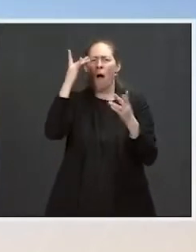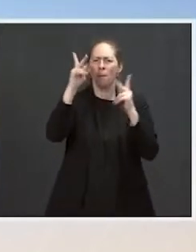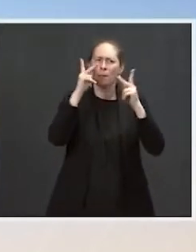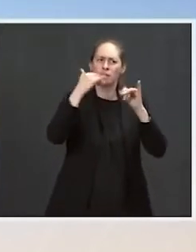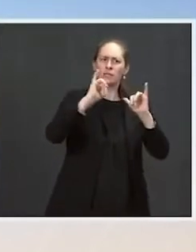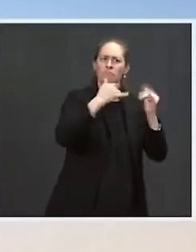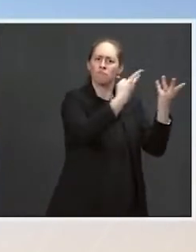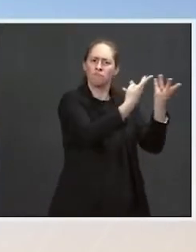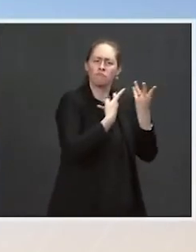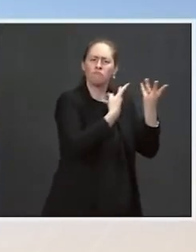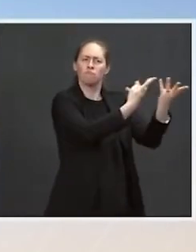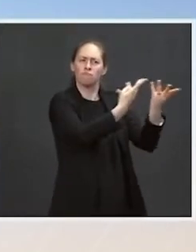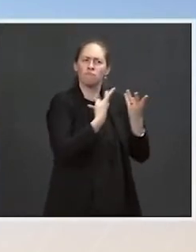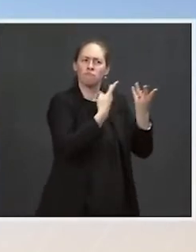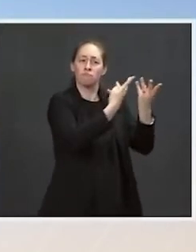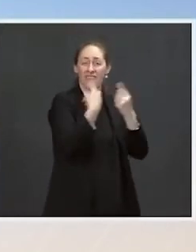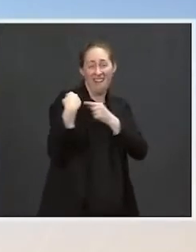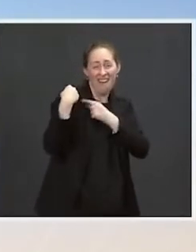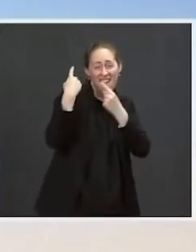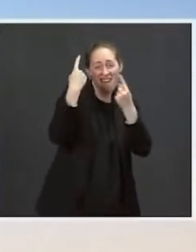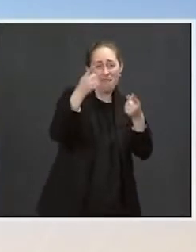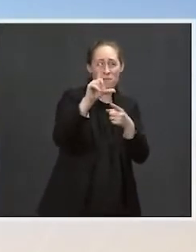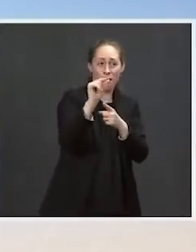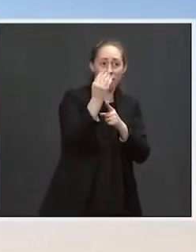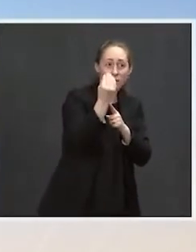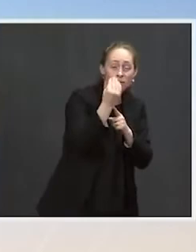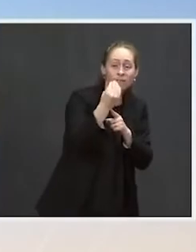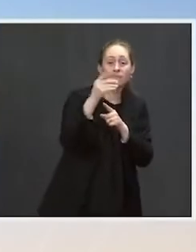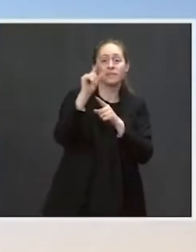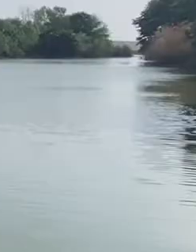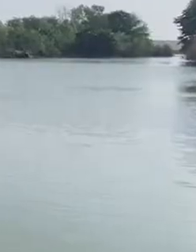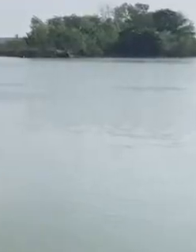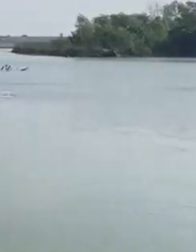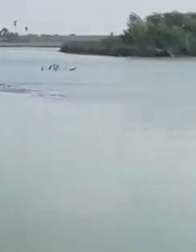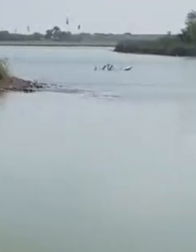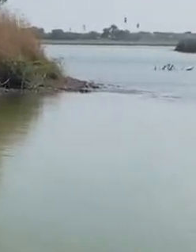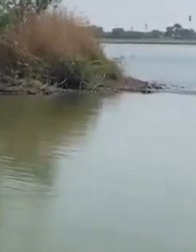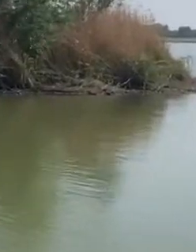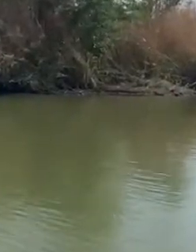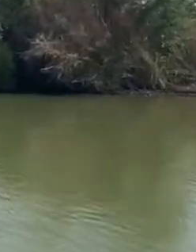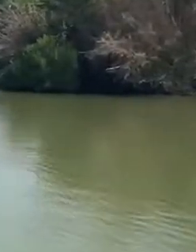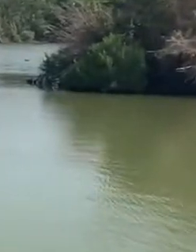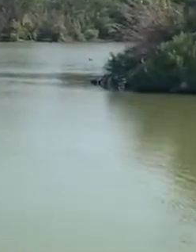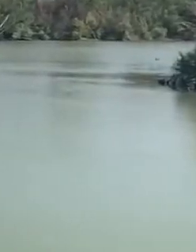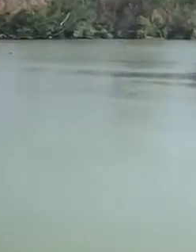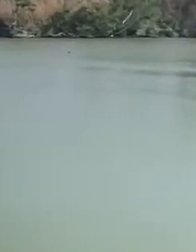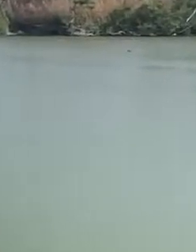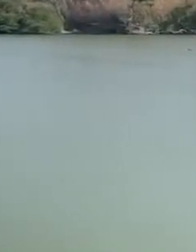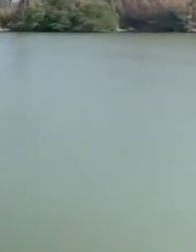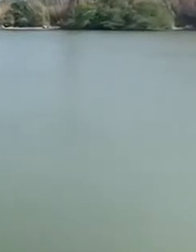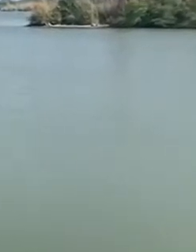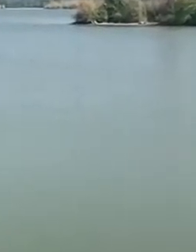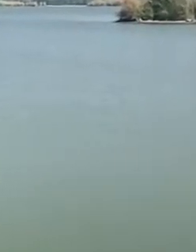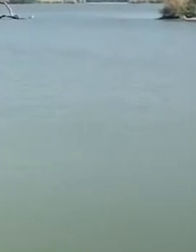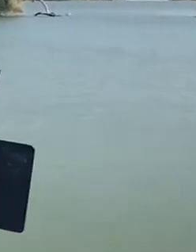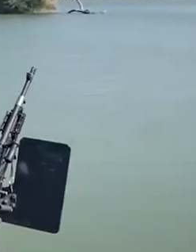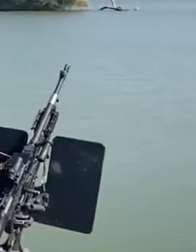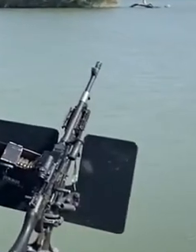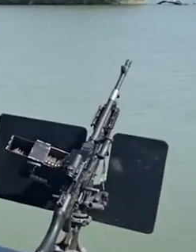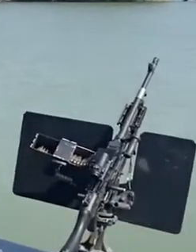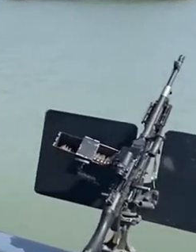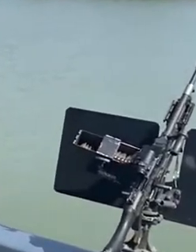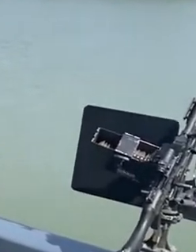como hemos visto en 2014 2018 y 2019 mientras tanto continúan los retos en la frontera suroeste